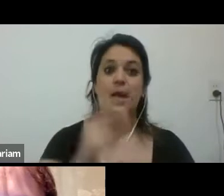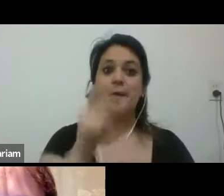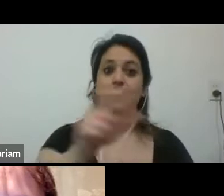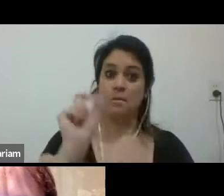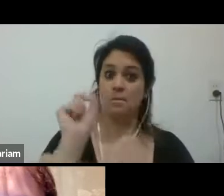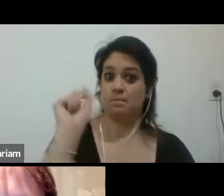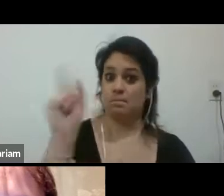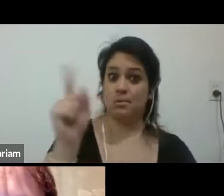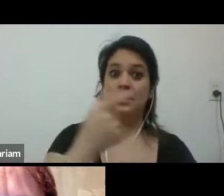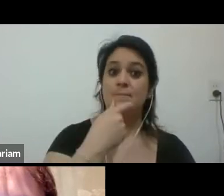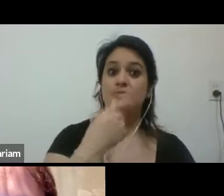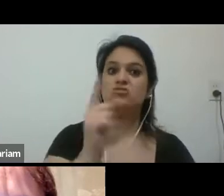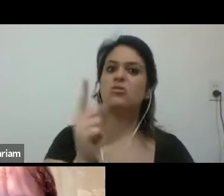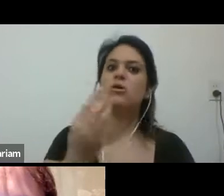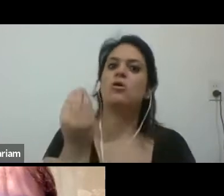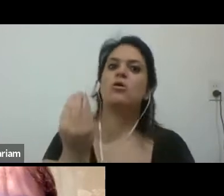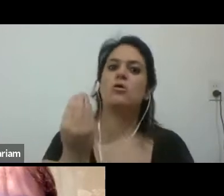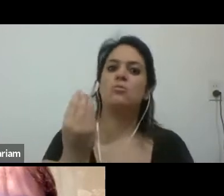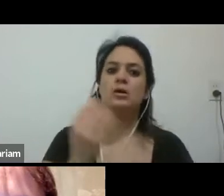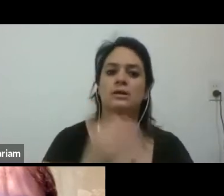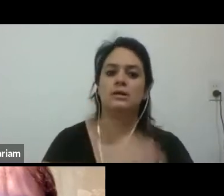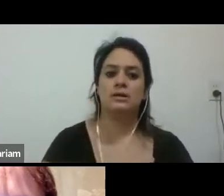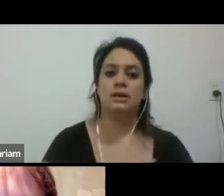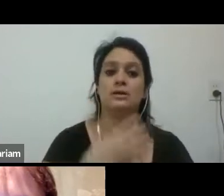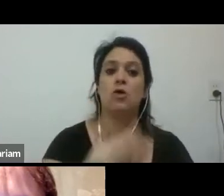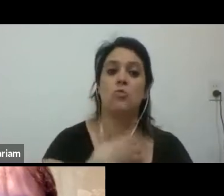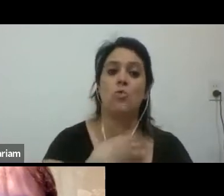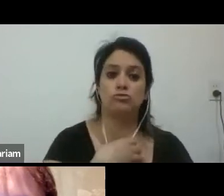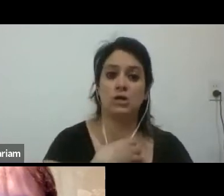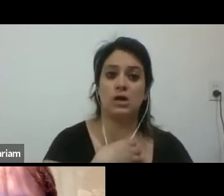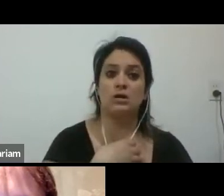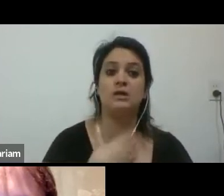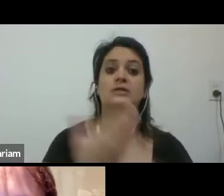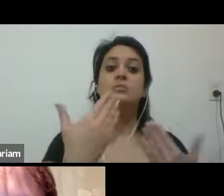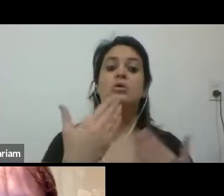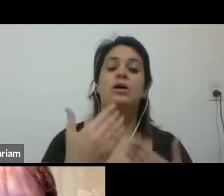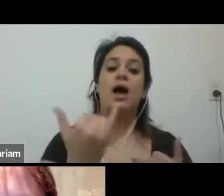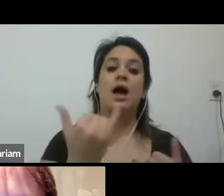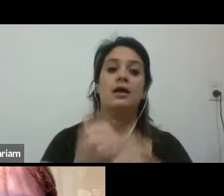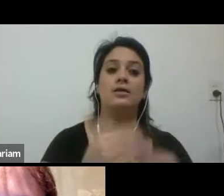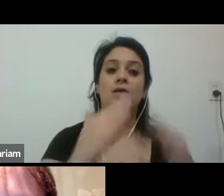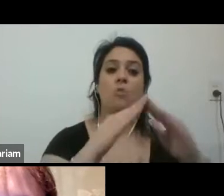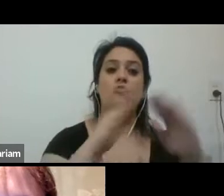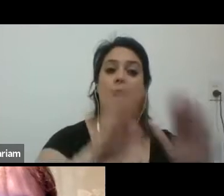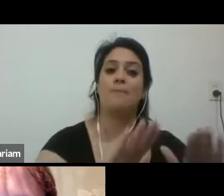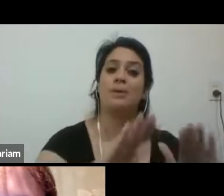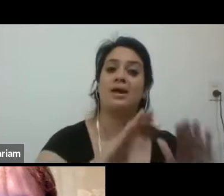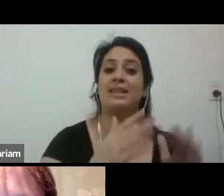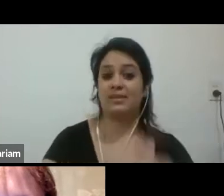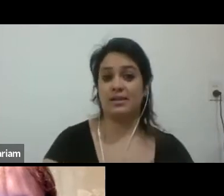que no son de nuestra capital como sería el cursado y si está la posibilidad de una residencia